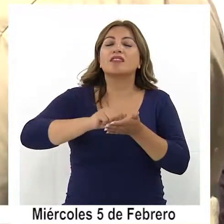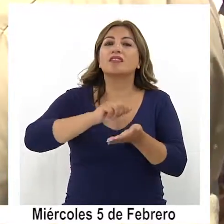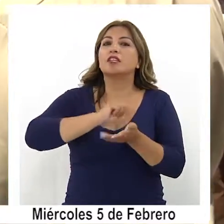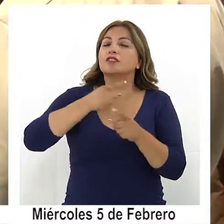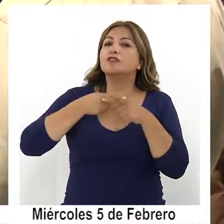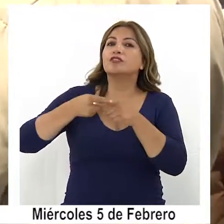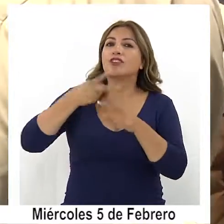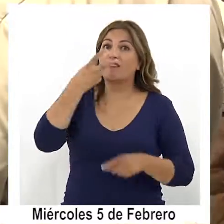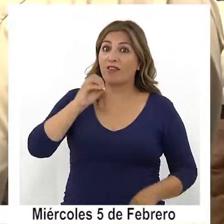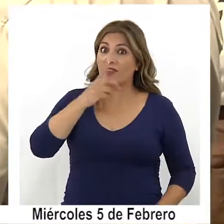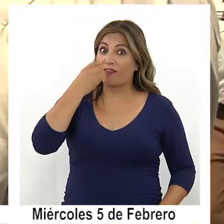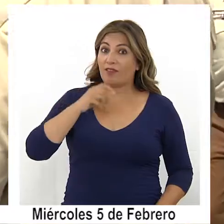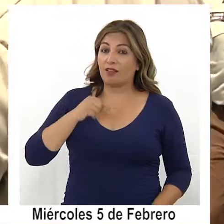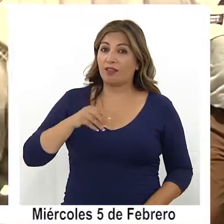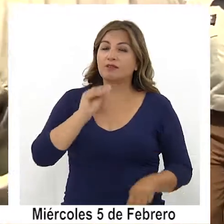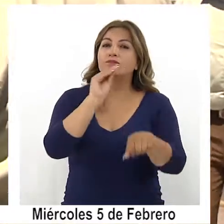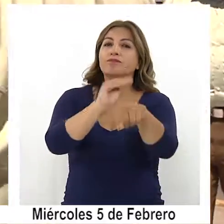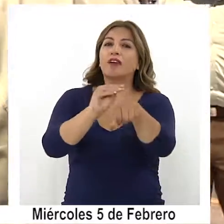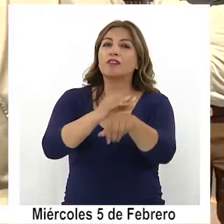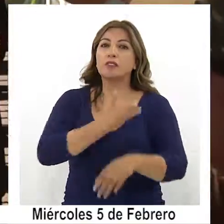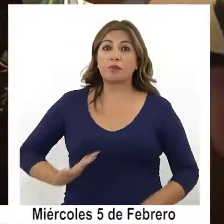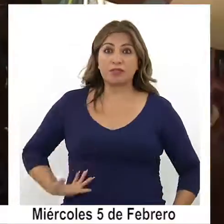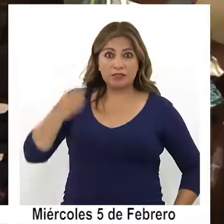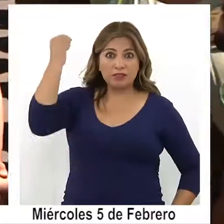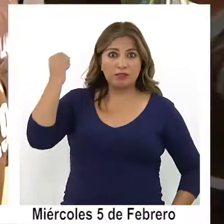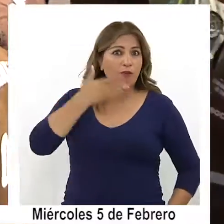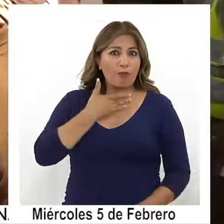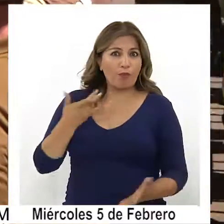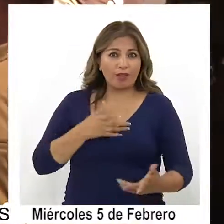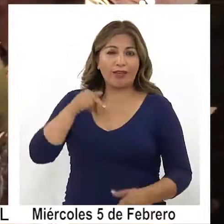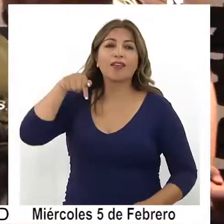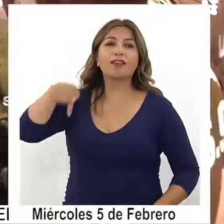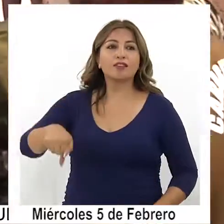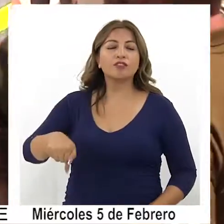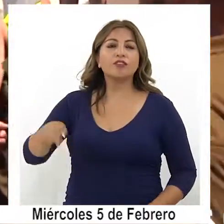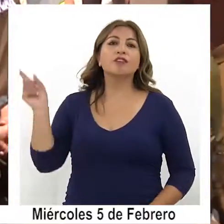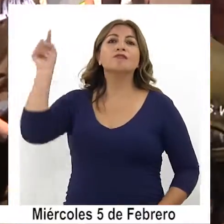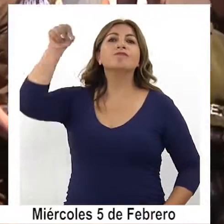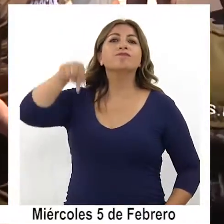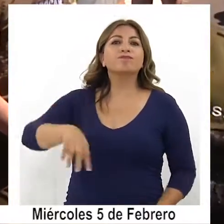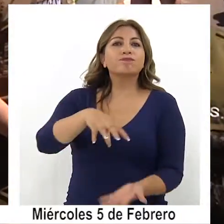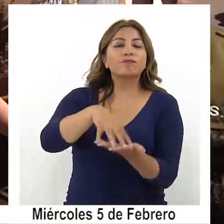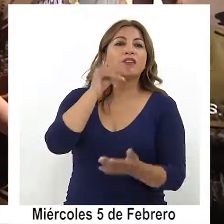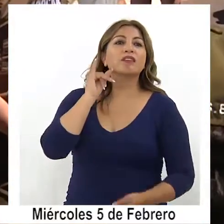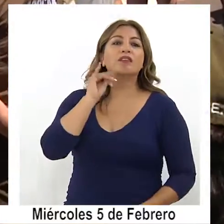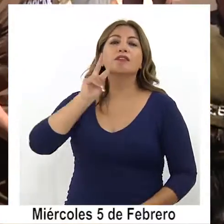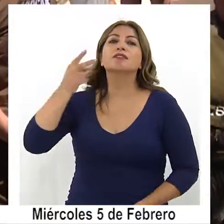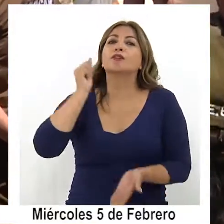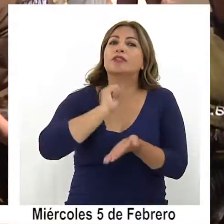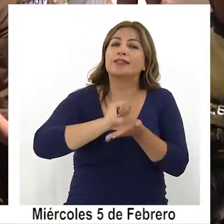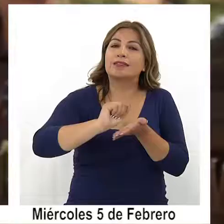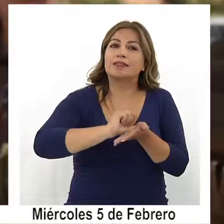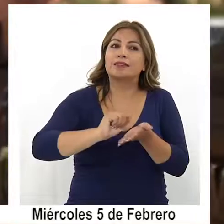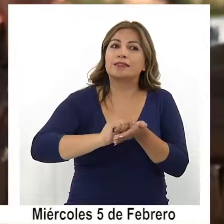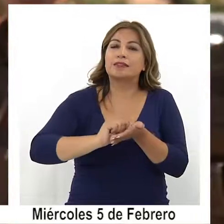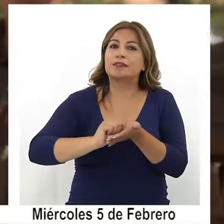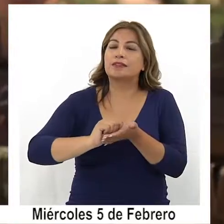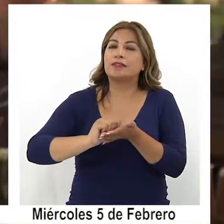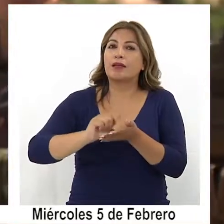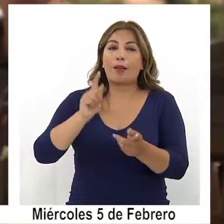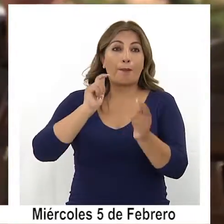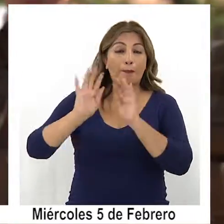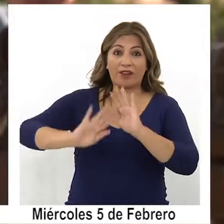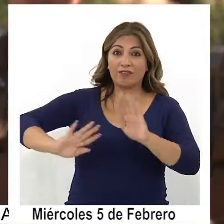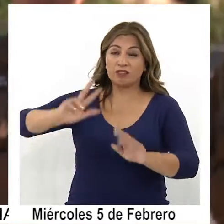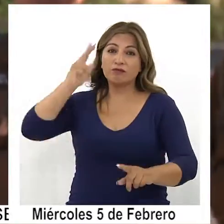2020 anunciada por el presidente Piñera, motivo por el cual hoy visitó nuestra comuna la subsecretaria de